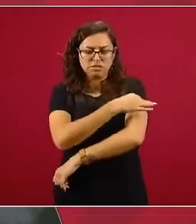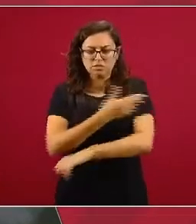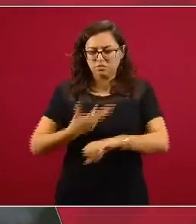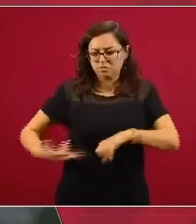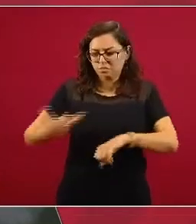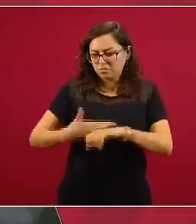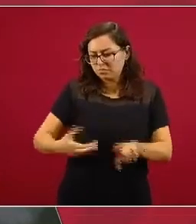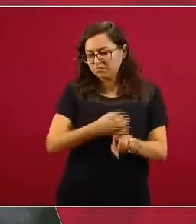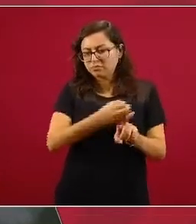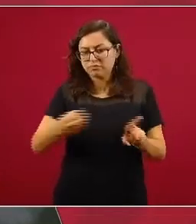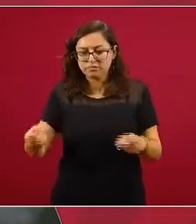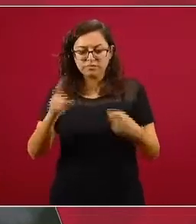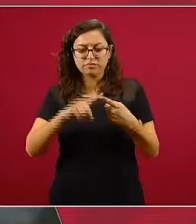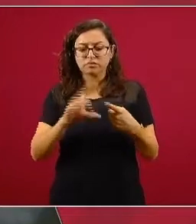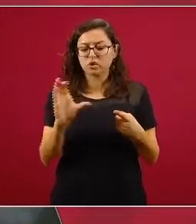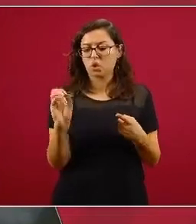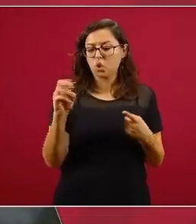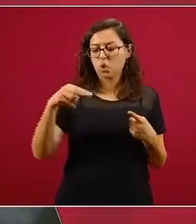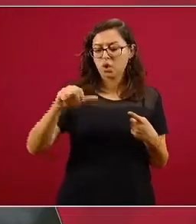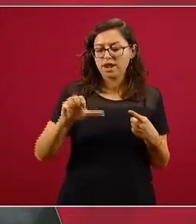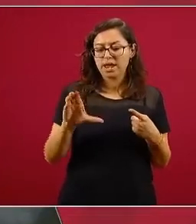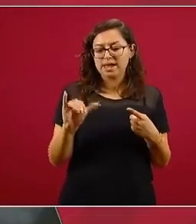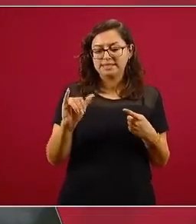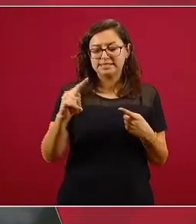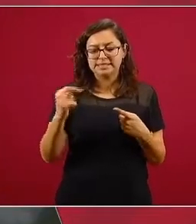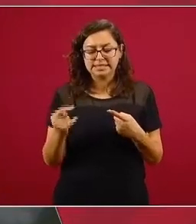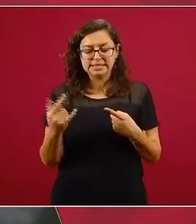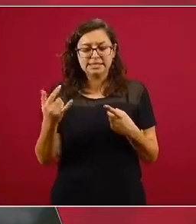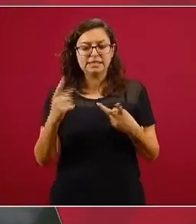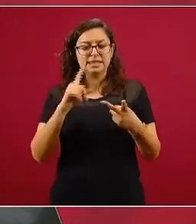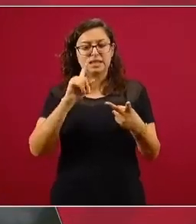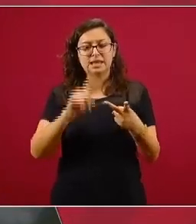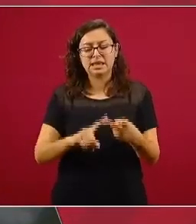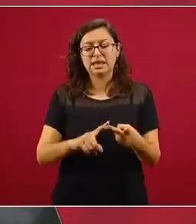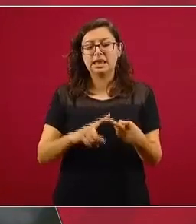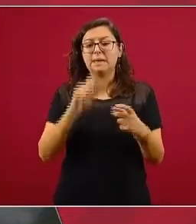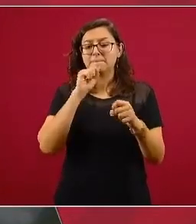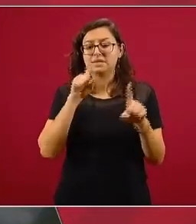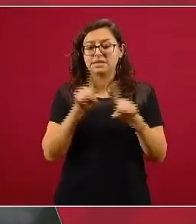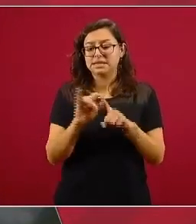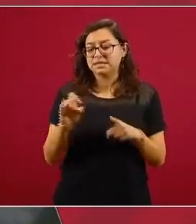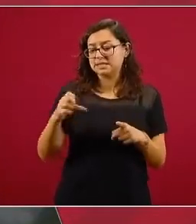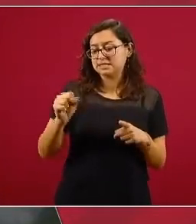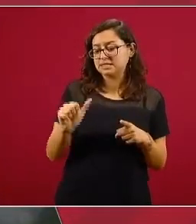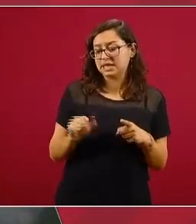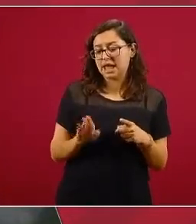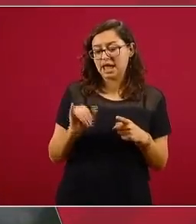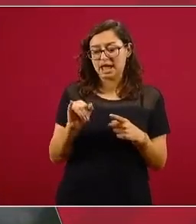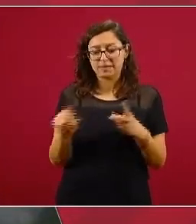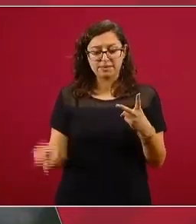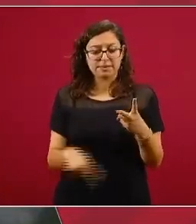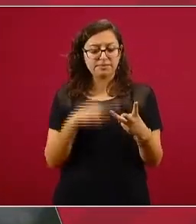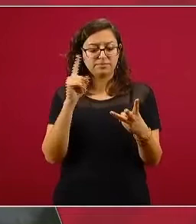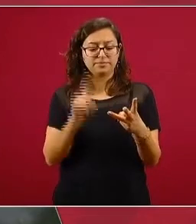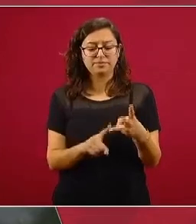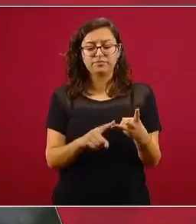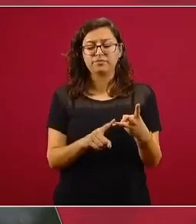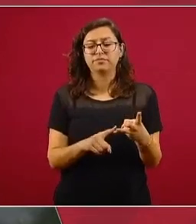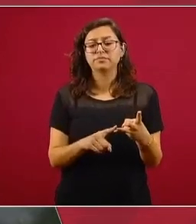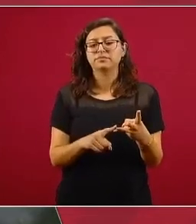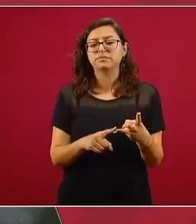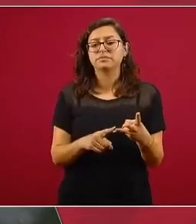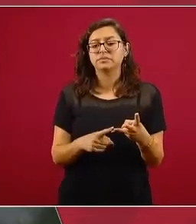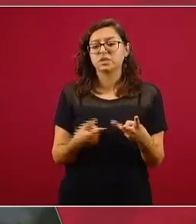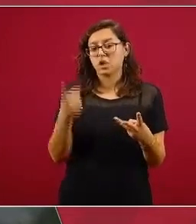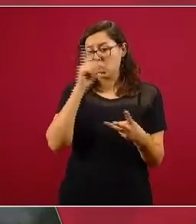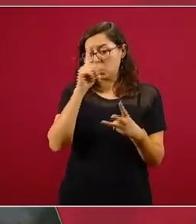participa CONACYT, la doctora Marilena Lasbuilla, el coordinador de los Institutos Nacionales de Salud, doctor Gustavo Reyes Terán, el secretario del